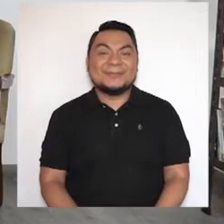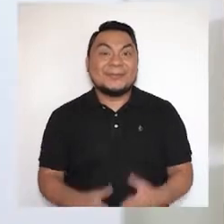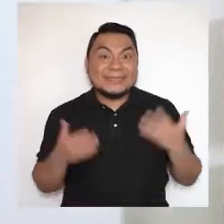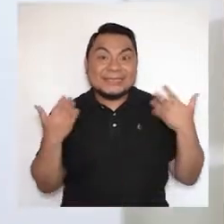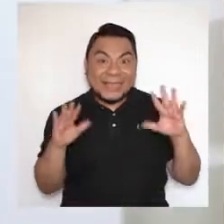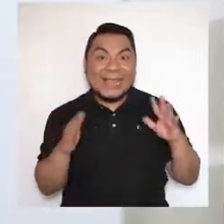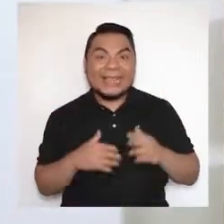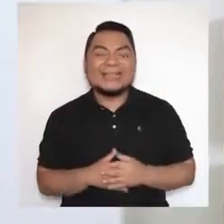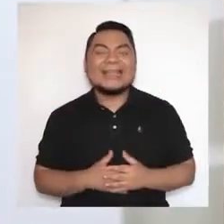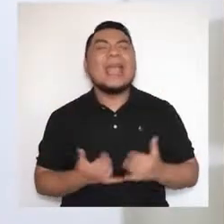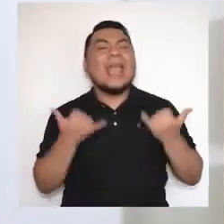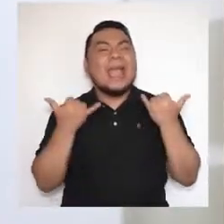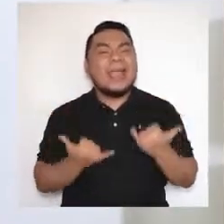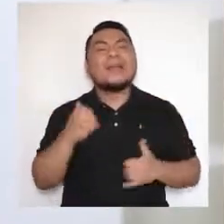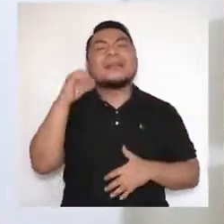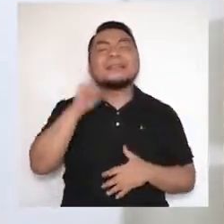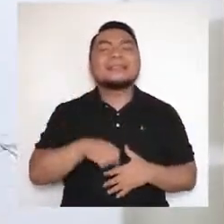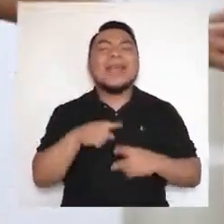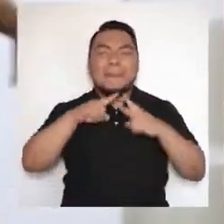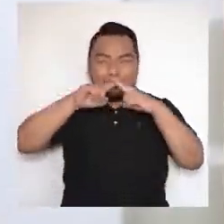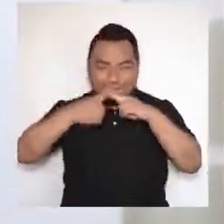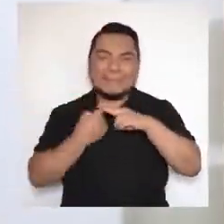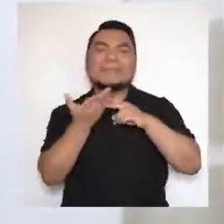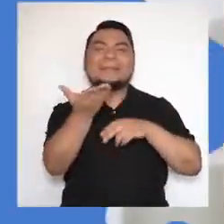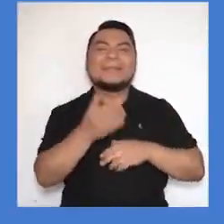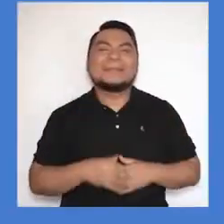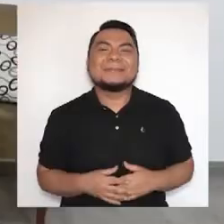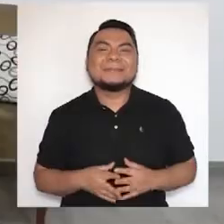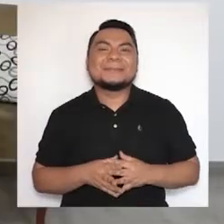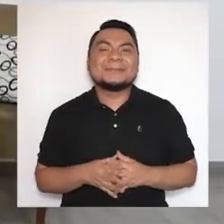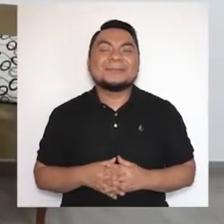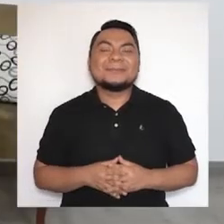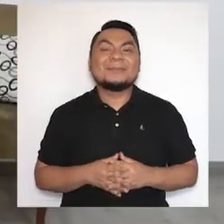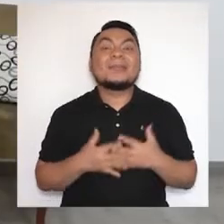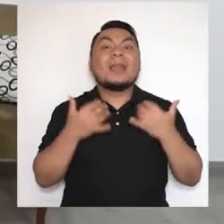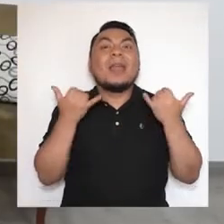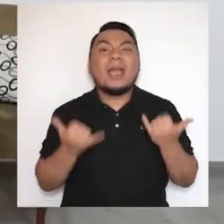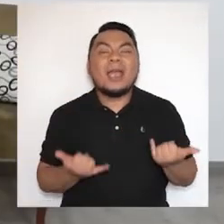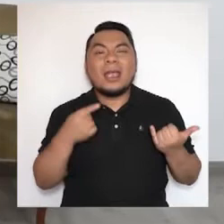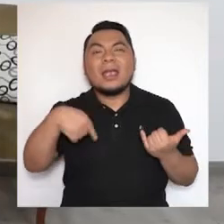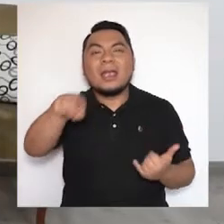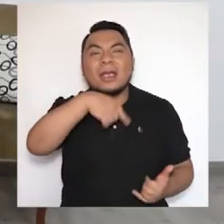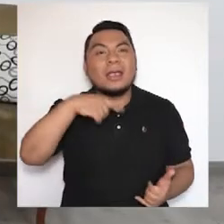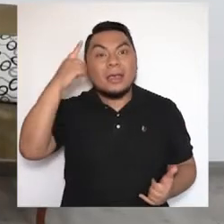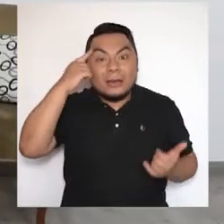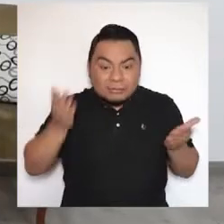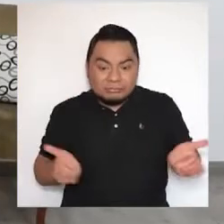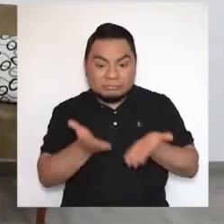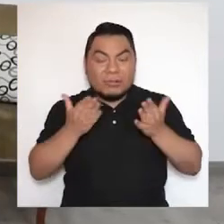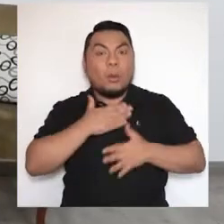¿Ya? ¡Ahora sí! ¡Empecemos! Ahora vamos a activar